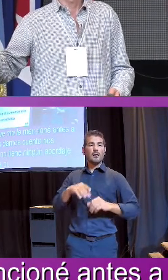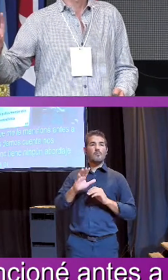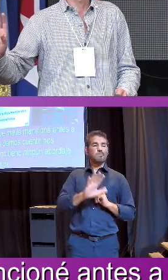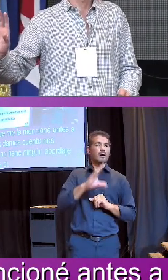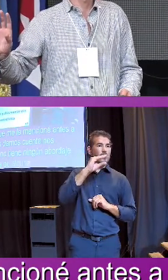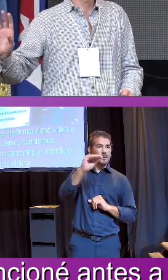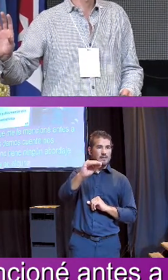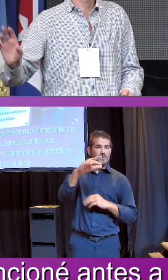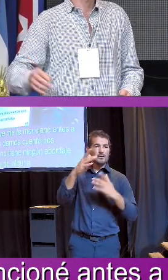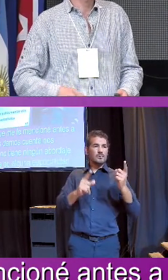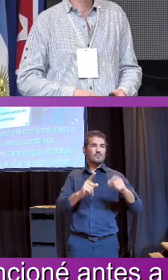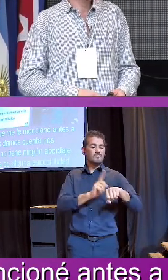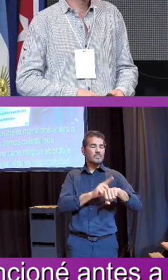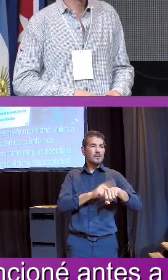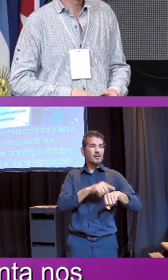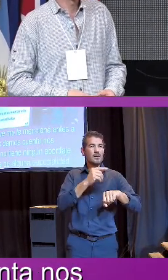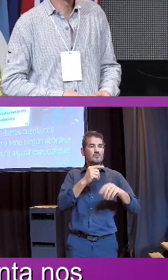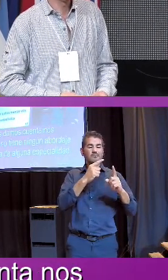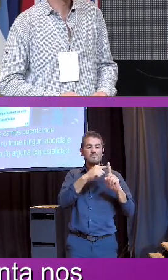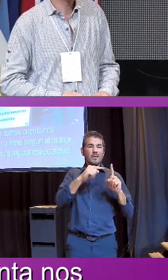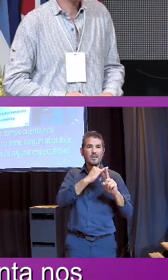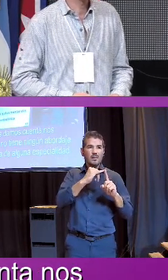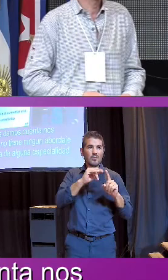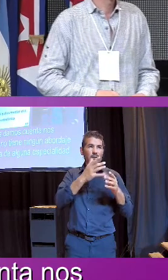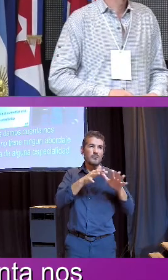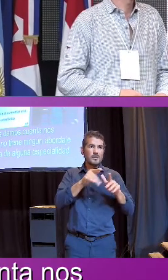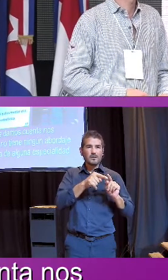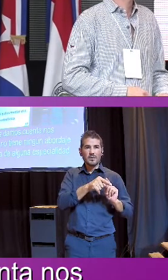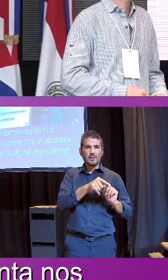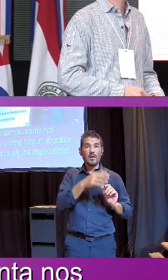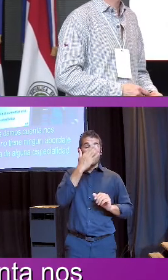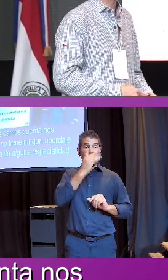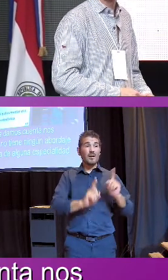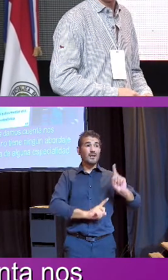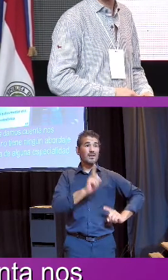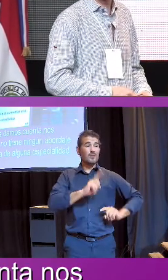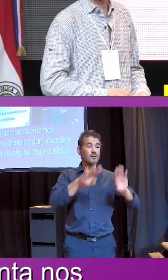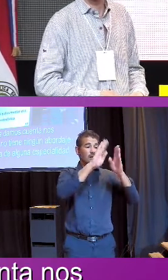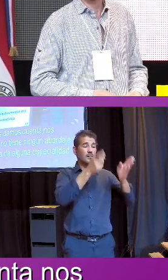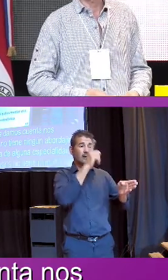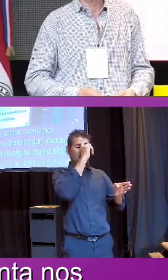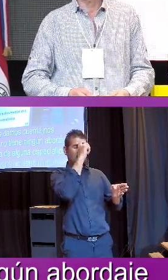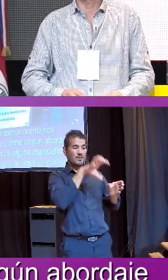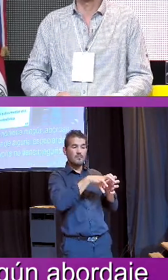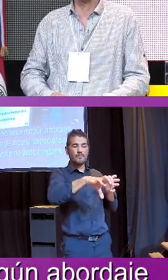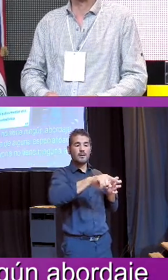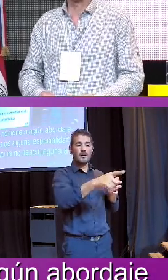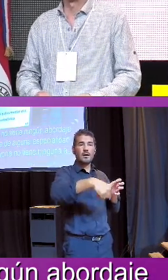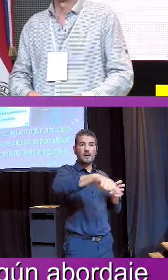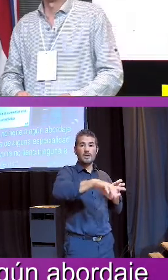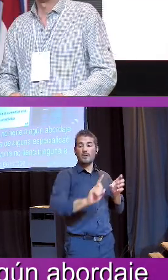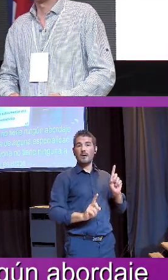alguna especialidad en la salita, ¿sí?, por semana, y la mayoría no tienen ninguna, a pesar de tener diagnóstico muchos de